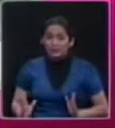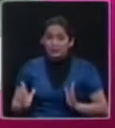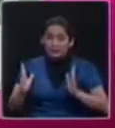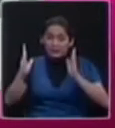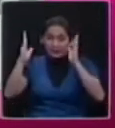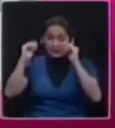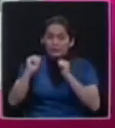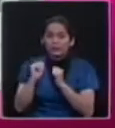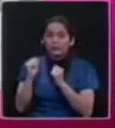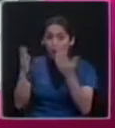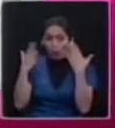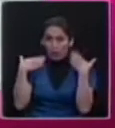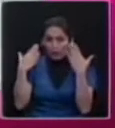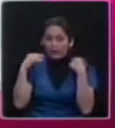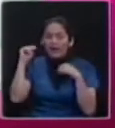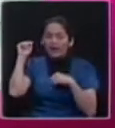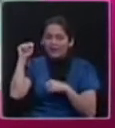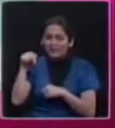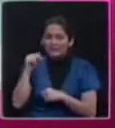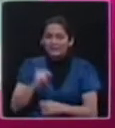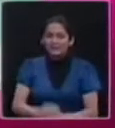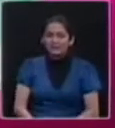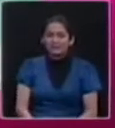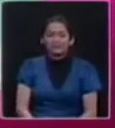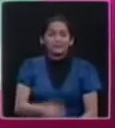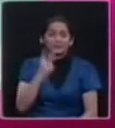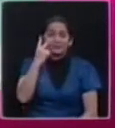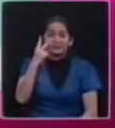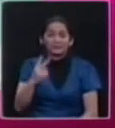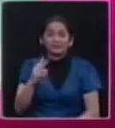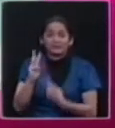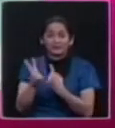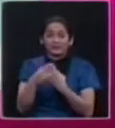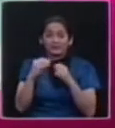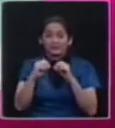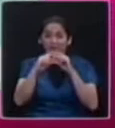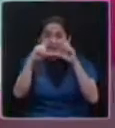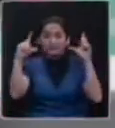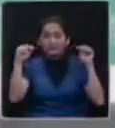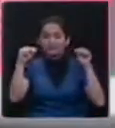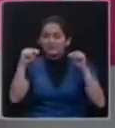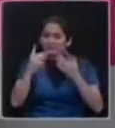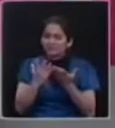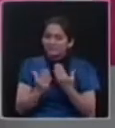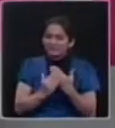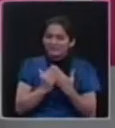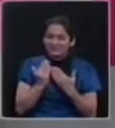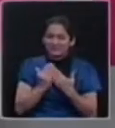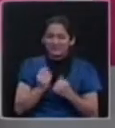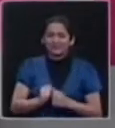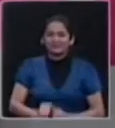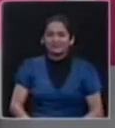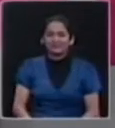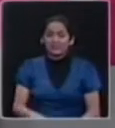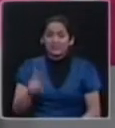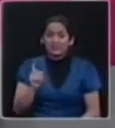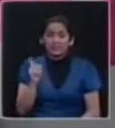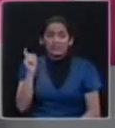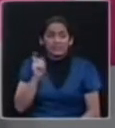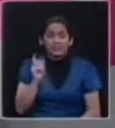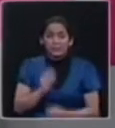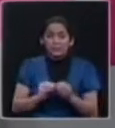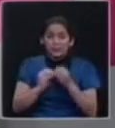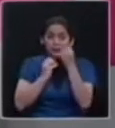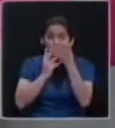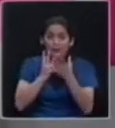que les recomiendo visitar. Bueno, nosotros tenemos la página web en pantalla. Amigos televidentes, ustedes ya saben dónde tienen que acudir si ustedes requieren de más información